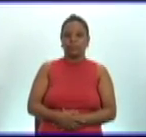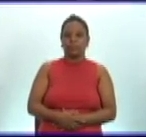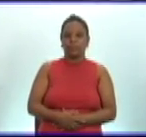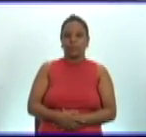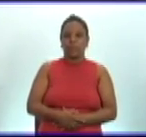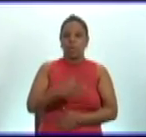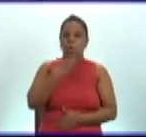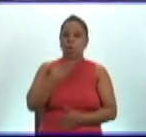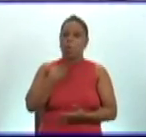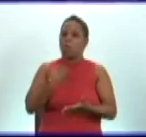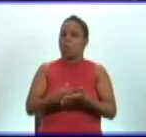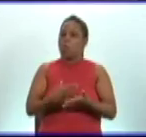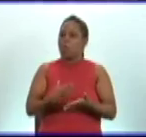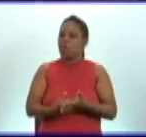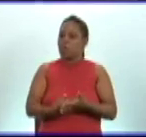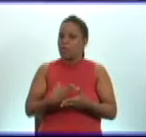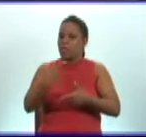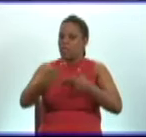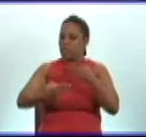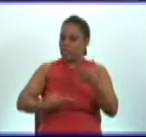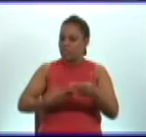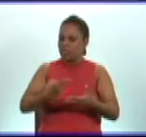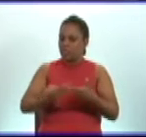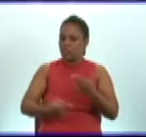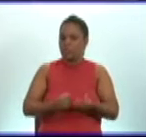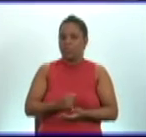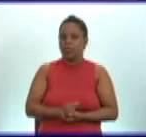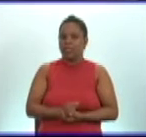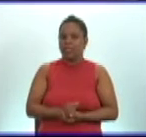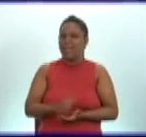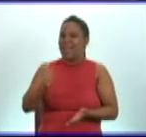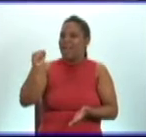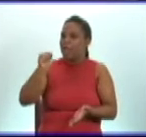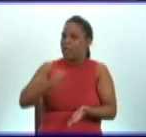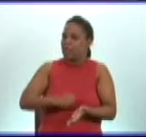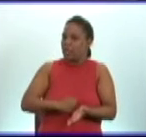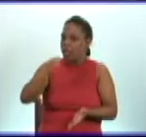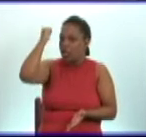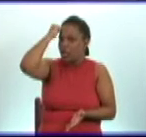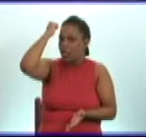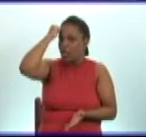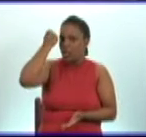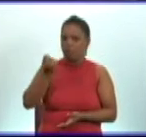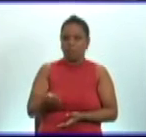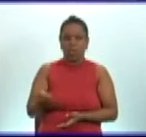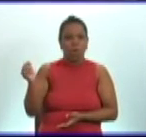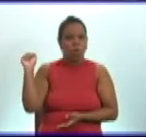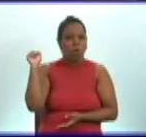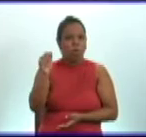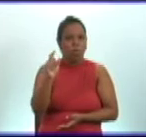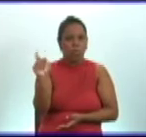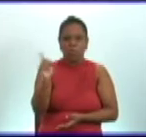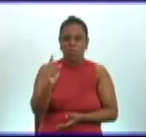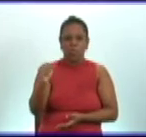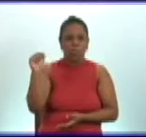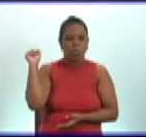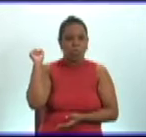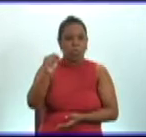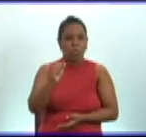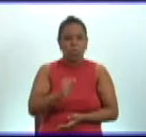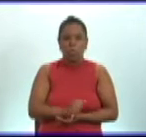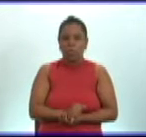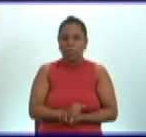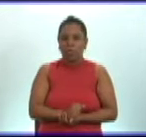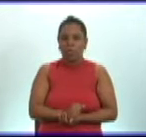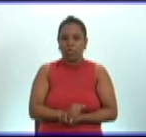Como prueba material del hecho, la piedra, ¿golpeó o no golpeó al párroco del